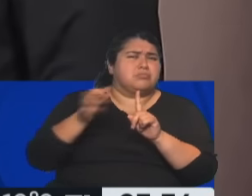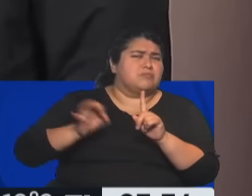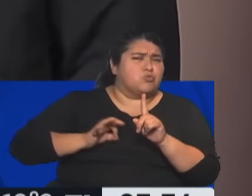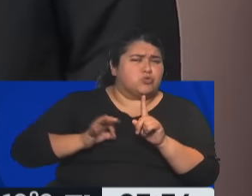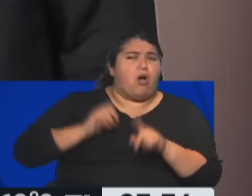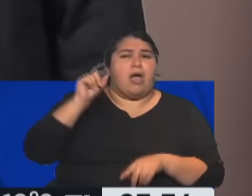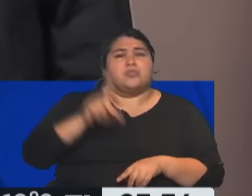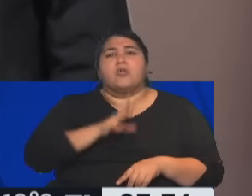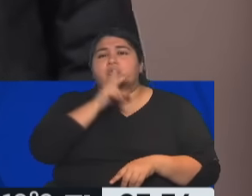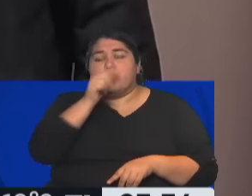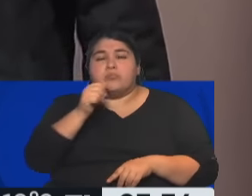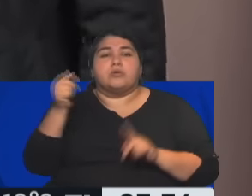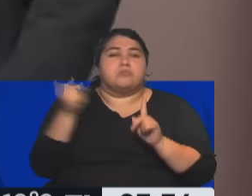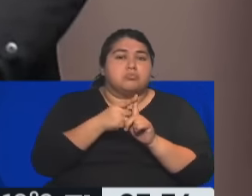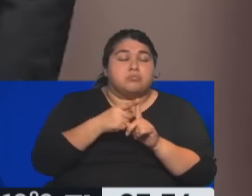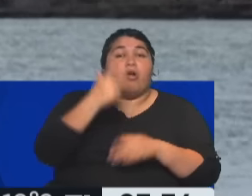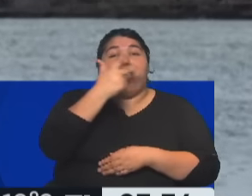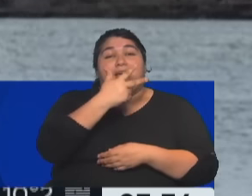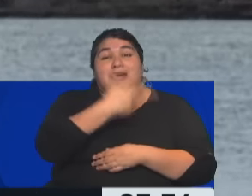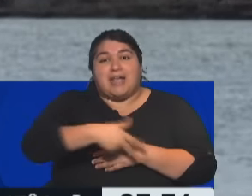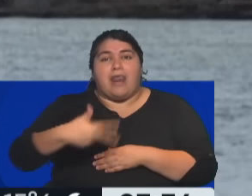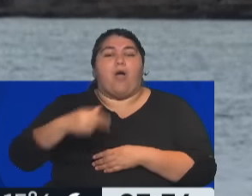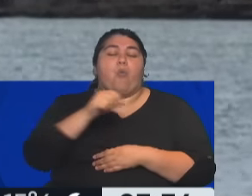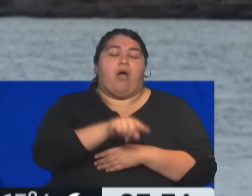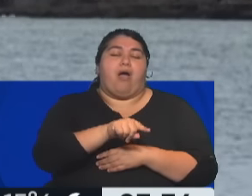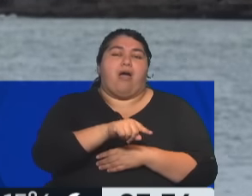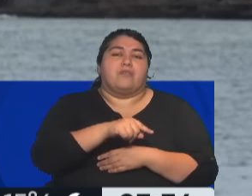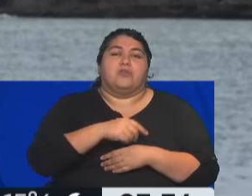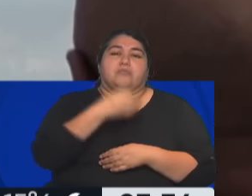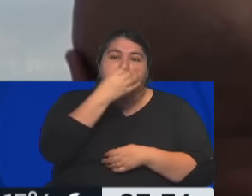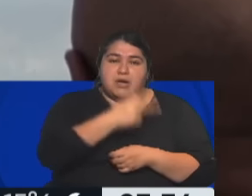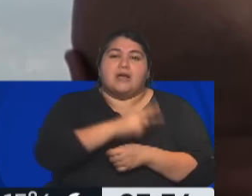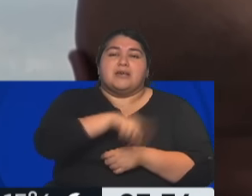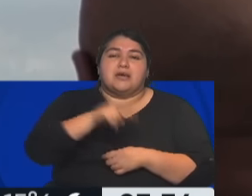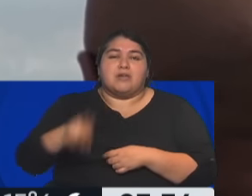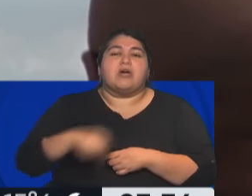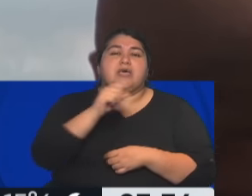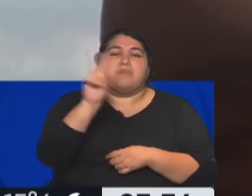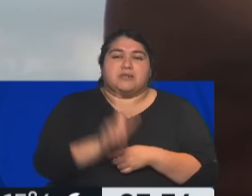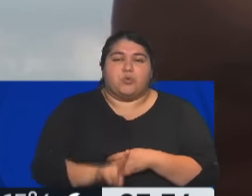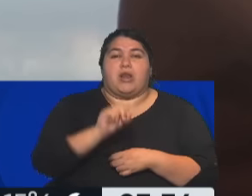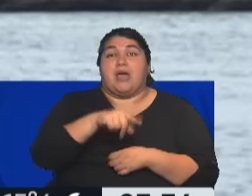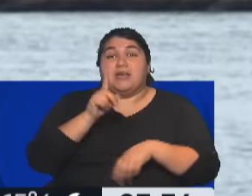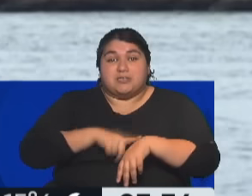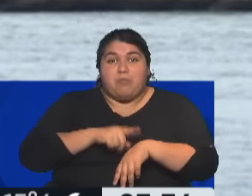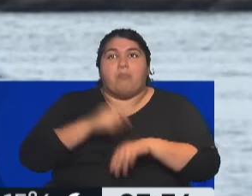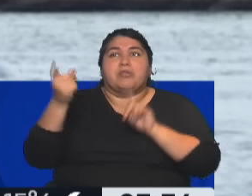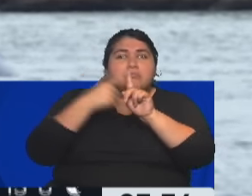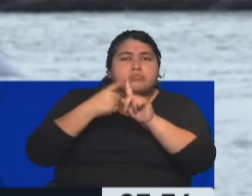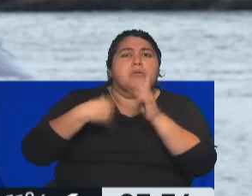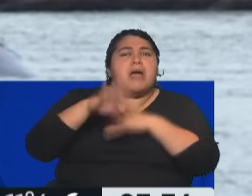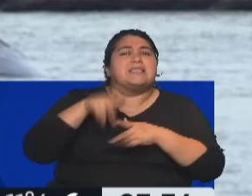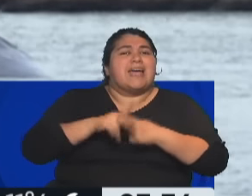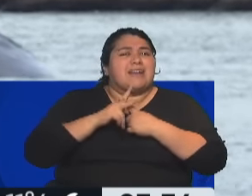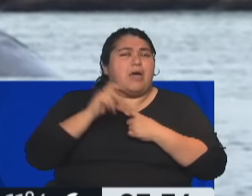Moscú, así como Nicaragua y Venezuela. En estos casos, el Kremlin usa el histórico antiimperialismo de la región como herramienta